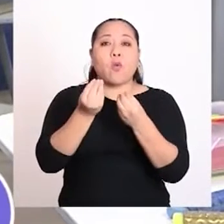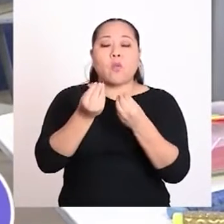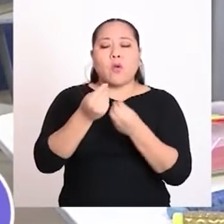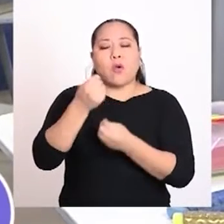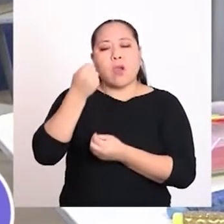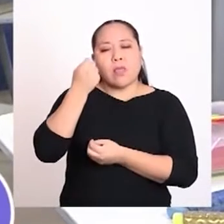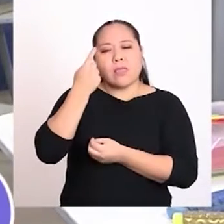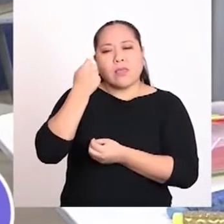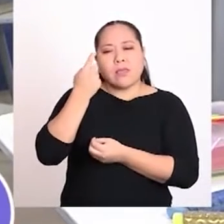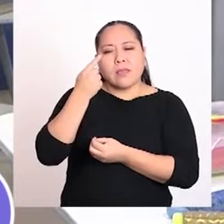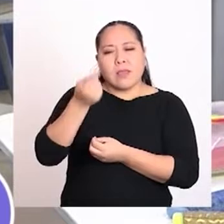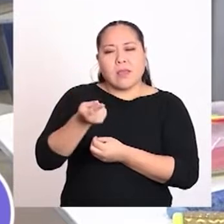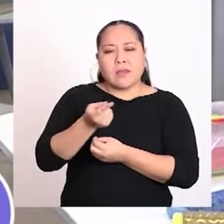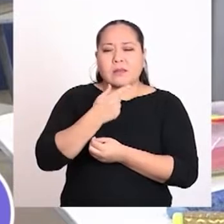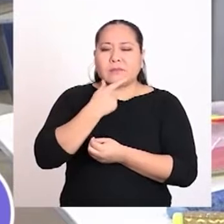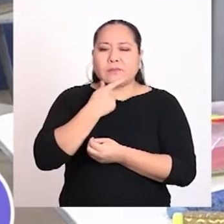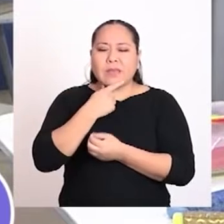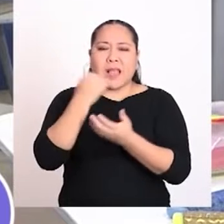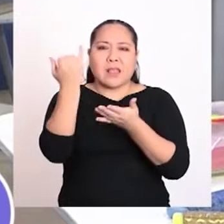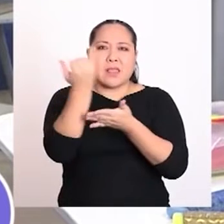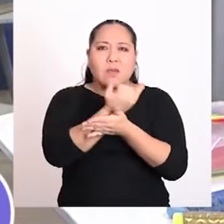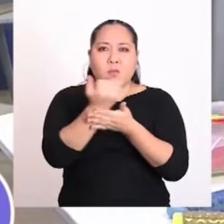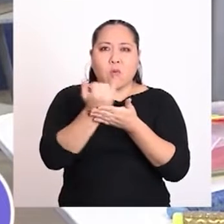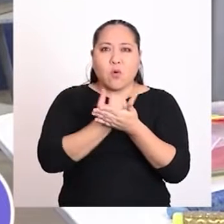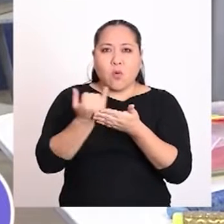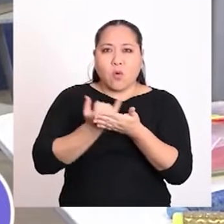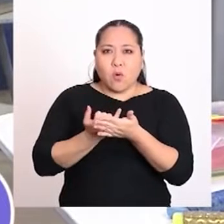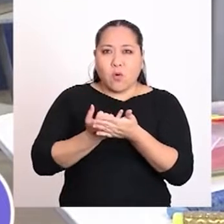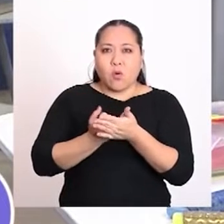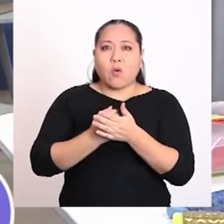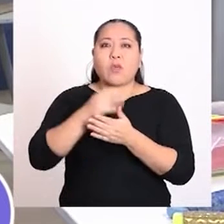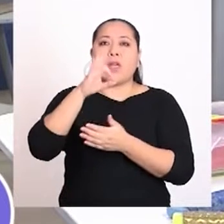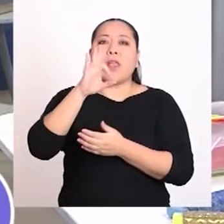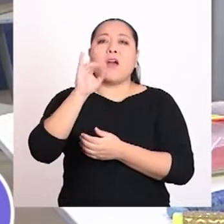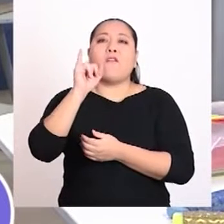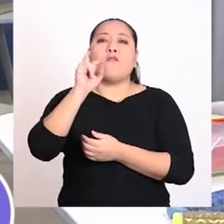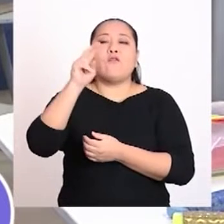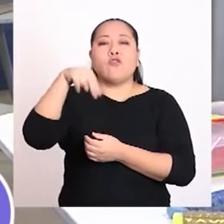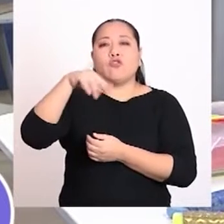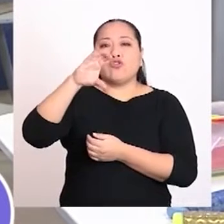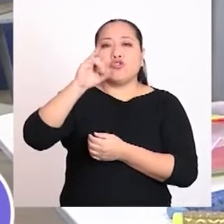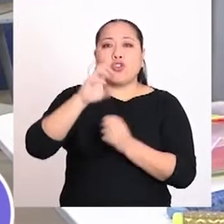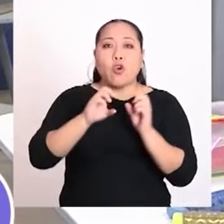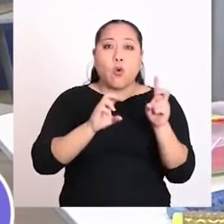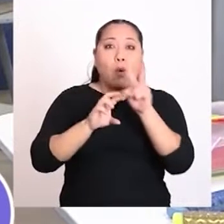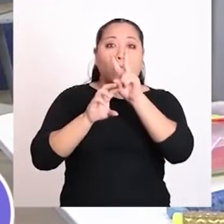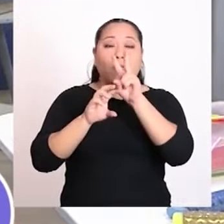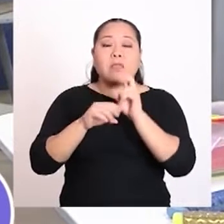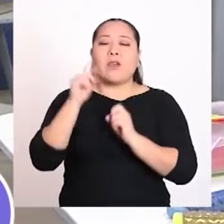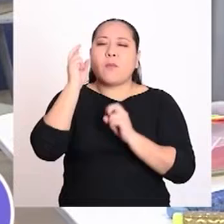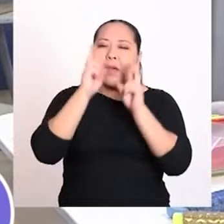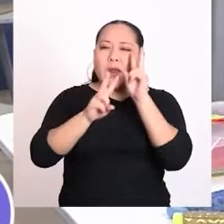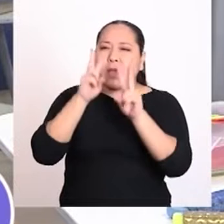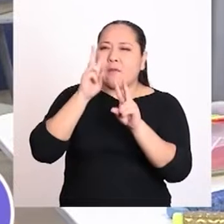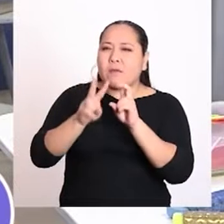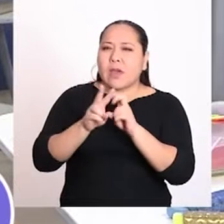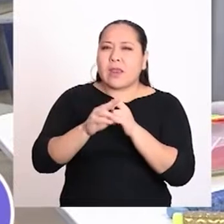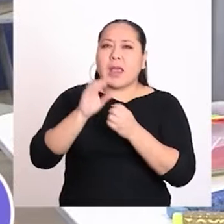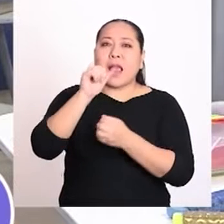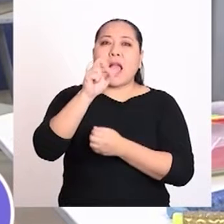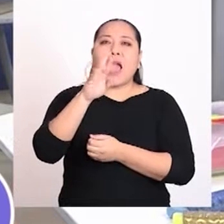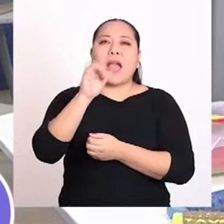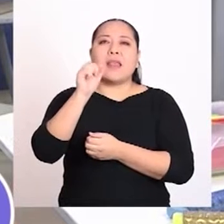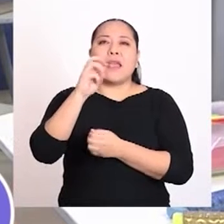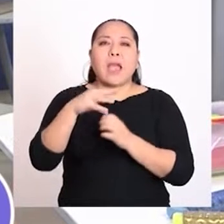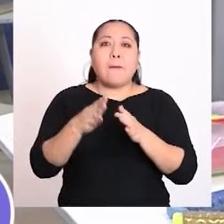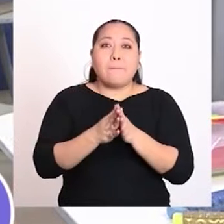¿Cómo interpretamos la gráfica de la función cuadrática para determinar el